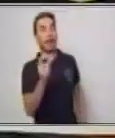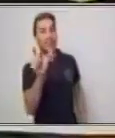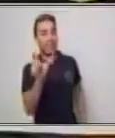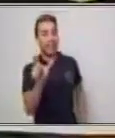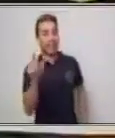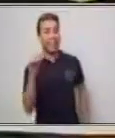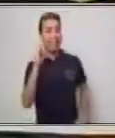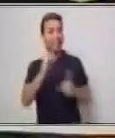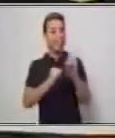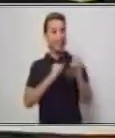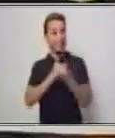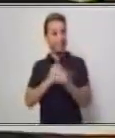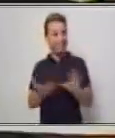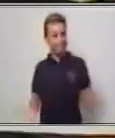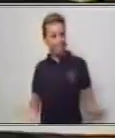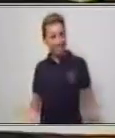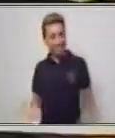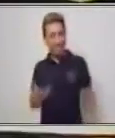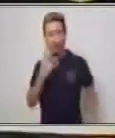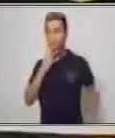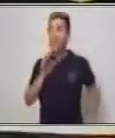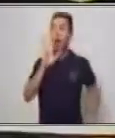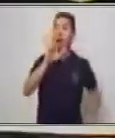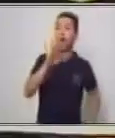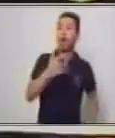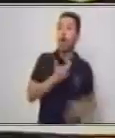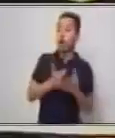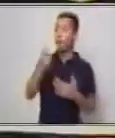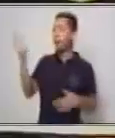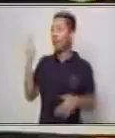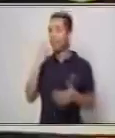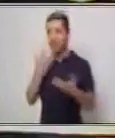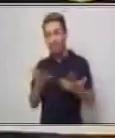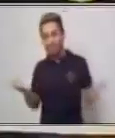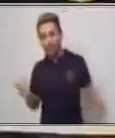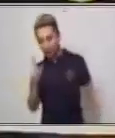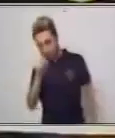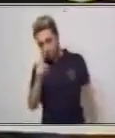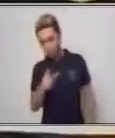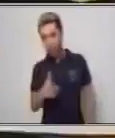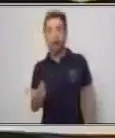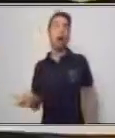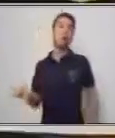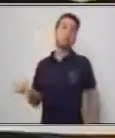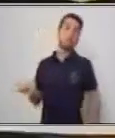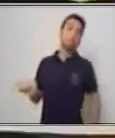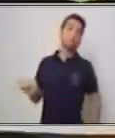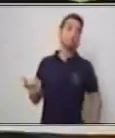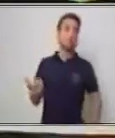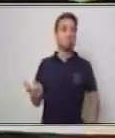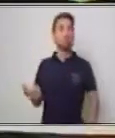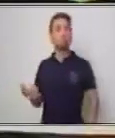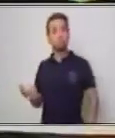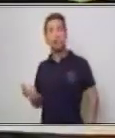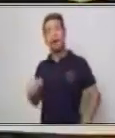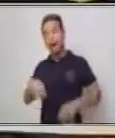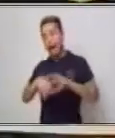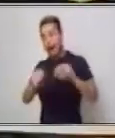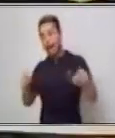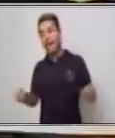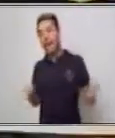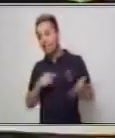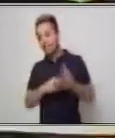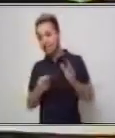desde cuando mi mamá me dice, mira, mijo, anda a traer ciertas cosas a la tienda porque hoy te toca a vos. En fin, la arena son todos los números